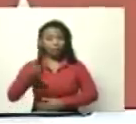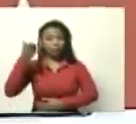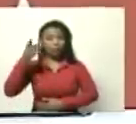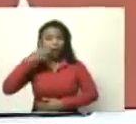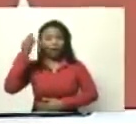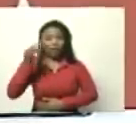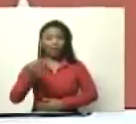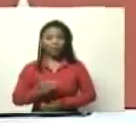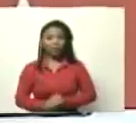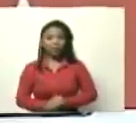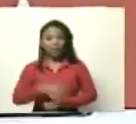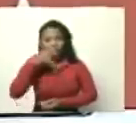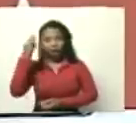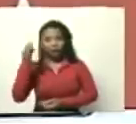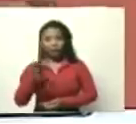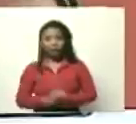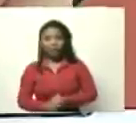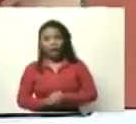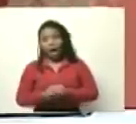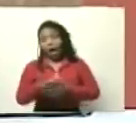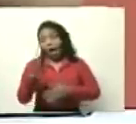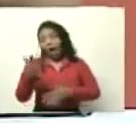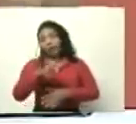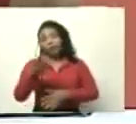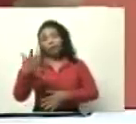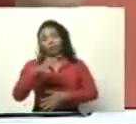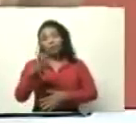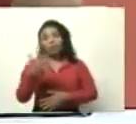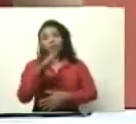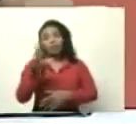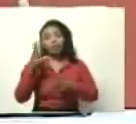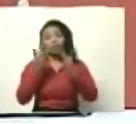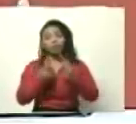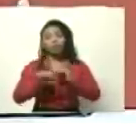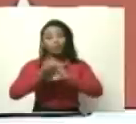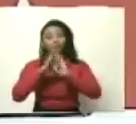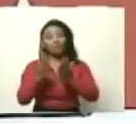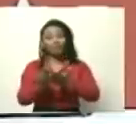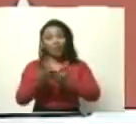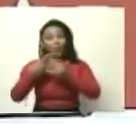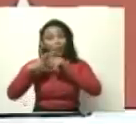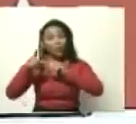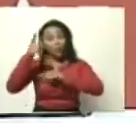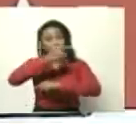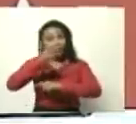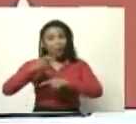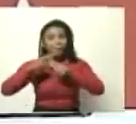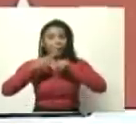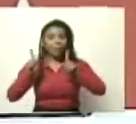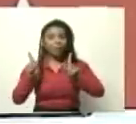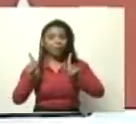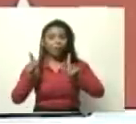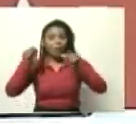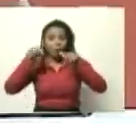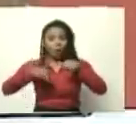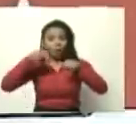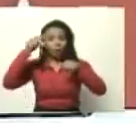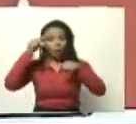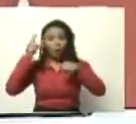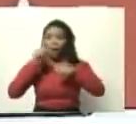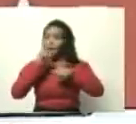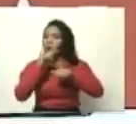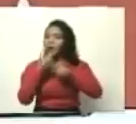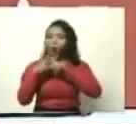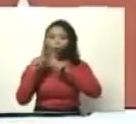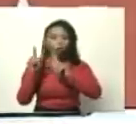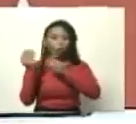verdad, es la verdad. A lo mejor esos récords los van a derribar otras personas, pero hoy día no hay otro